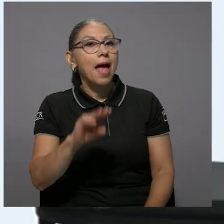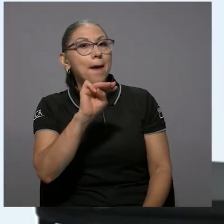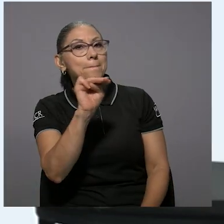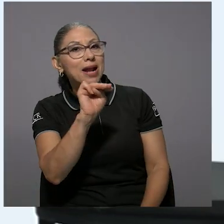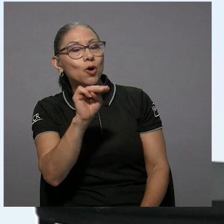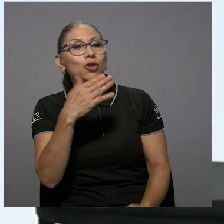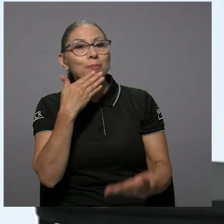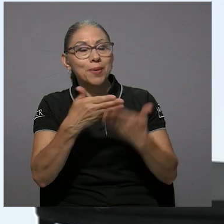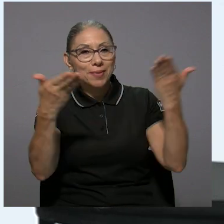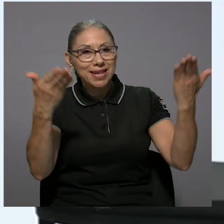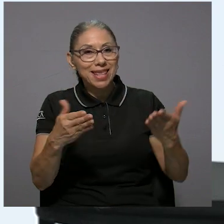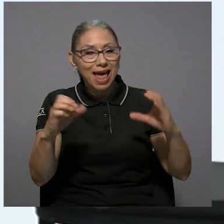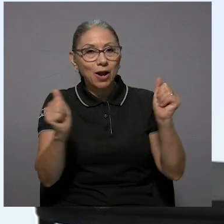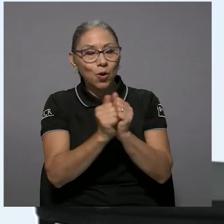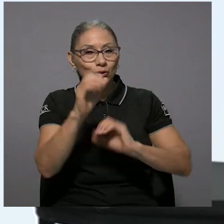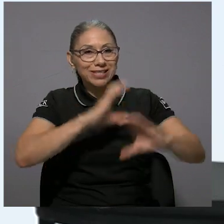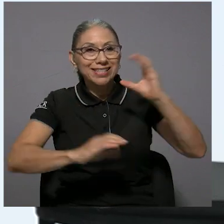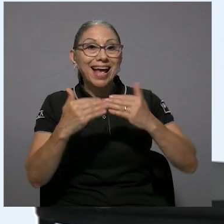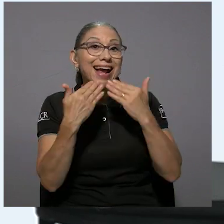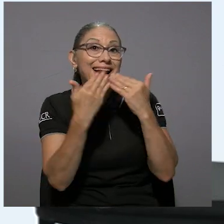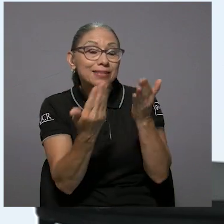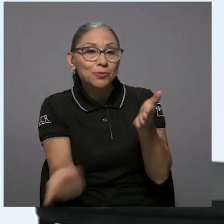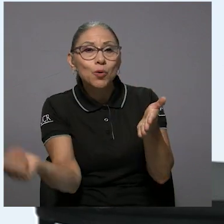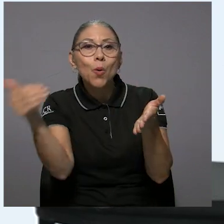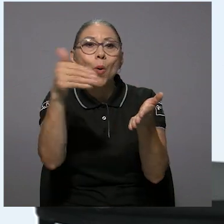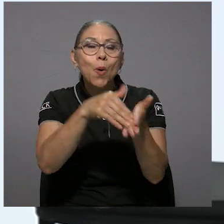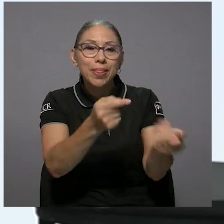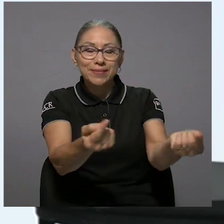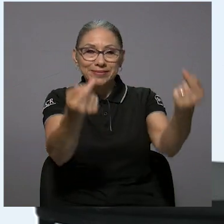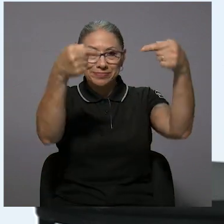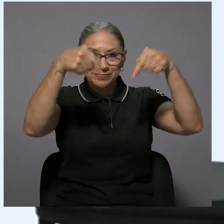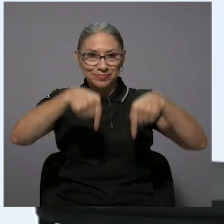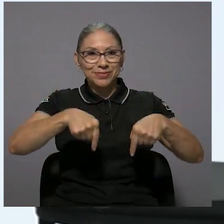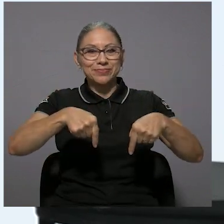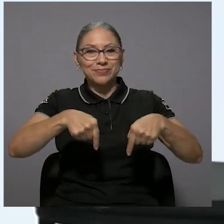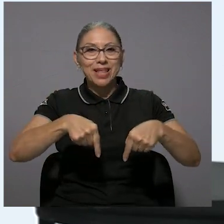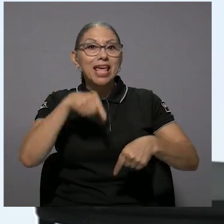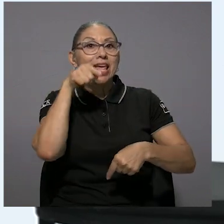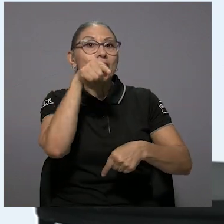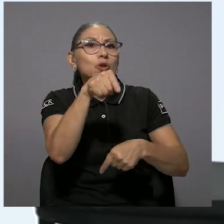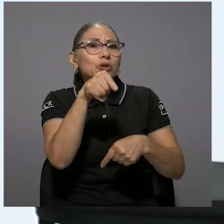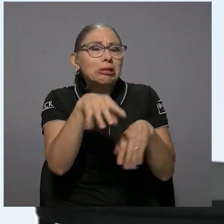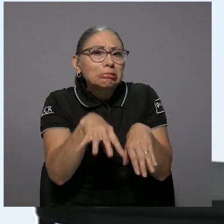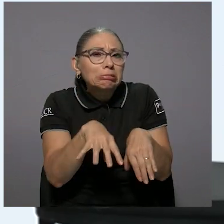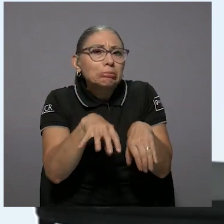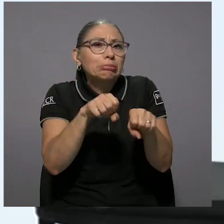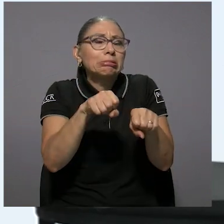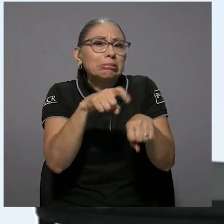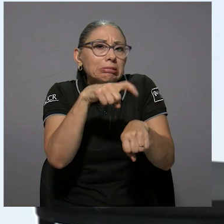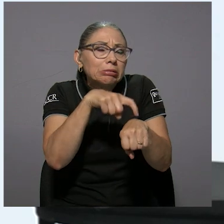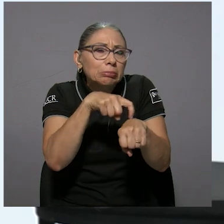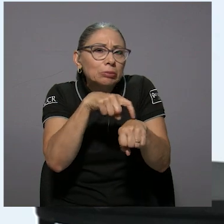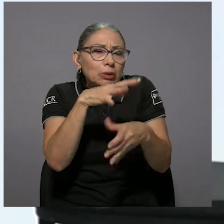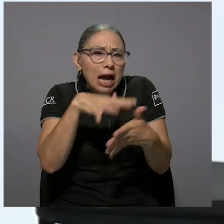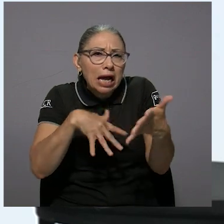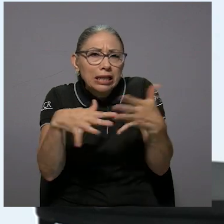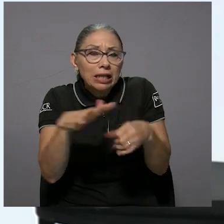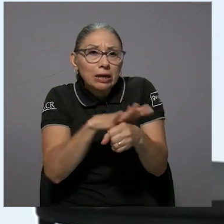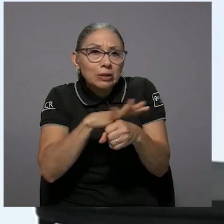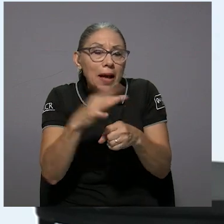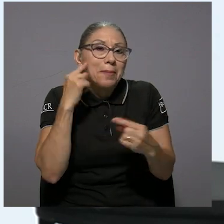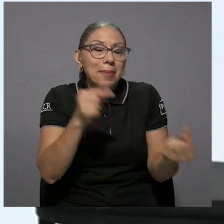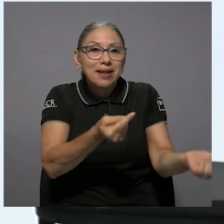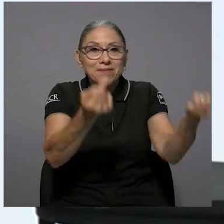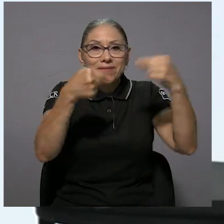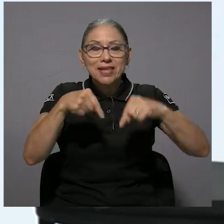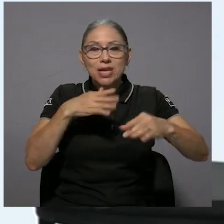Margot, bienvenida a Conciencia. Le agradecemos que nuevamente nos acompañe y que haya hecho un campito de su apretada agenda para compartir un